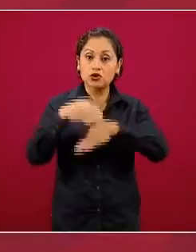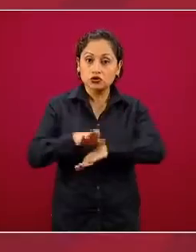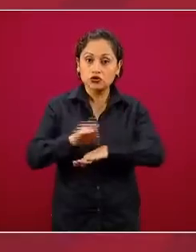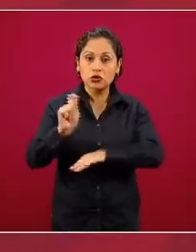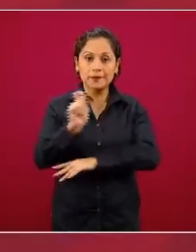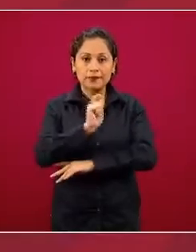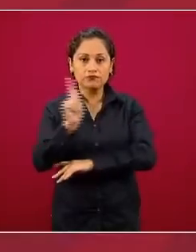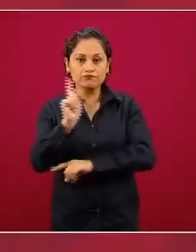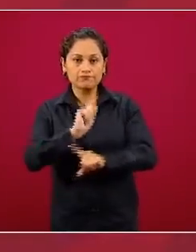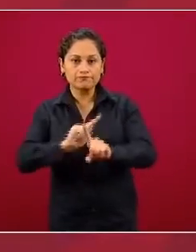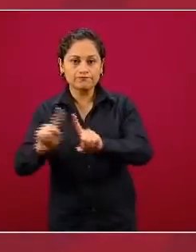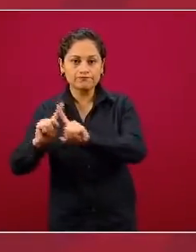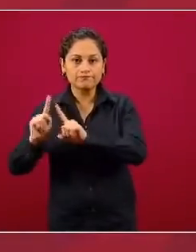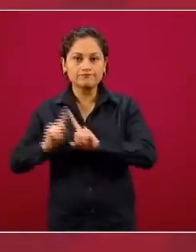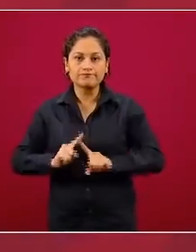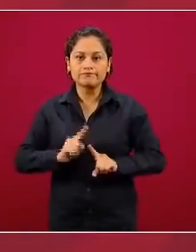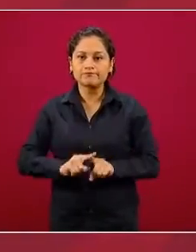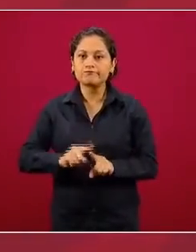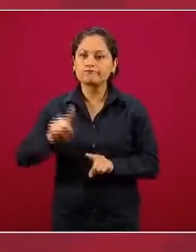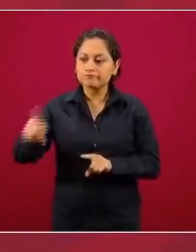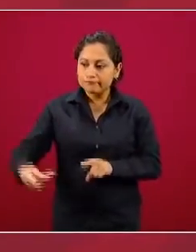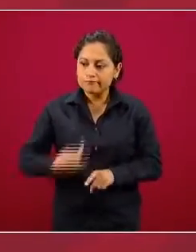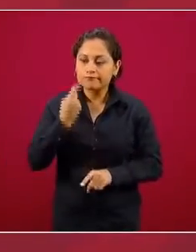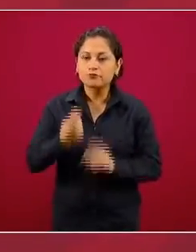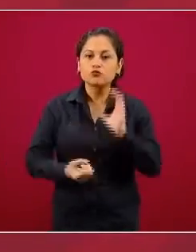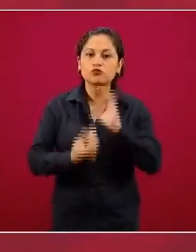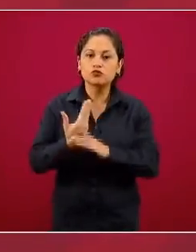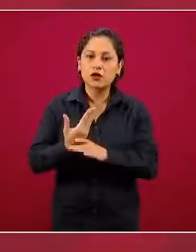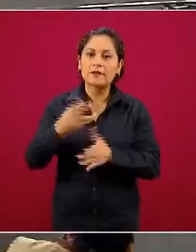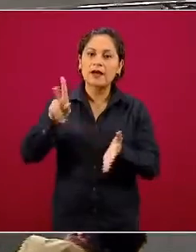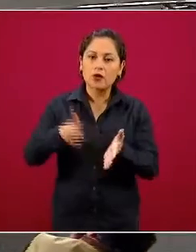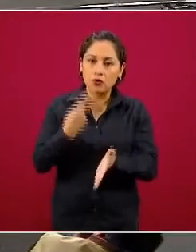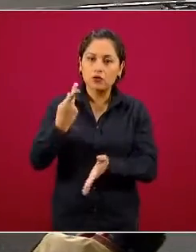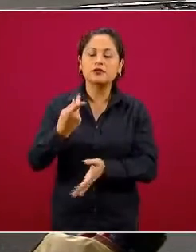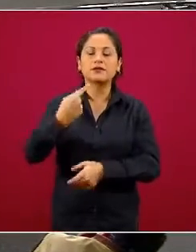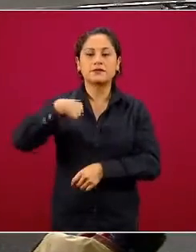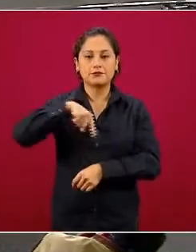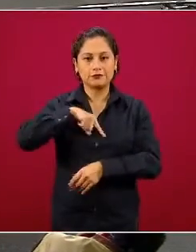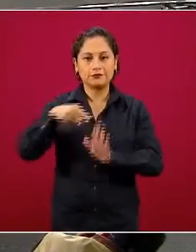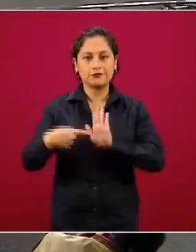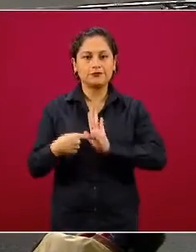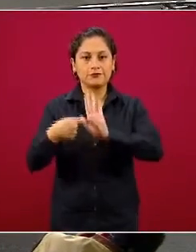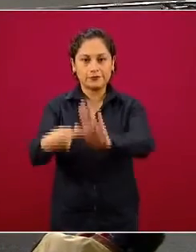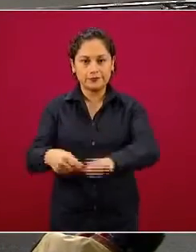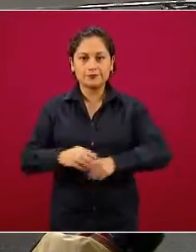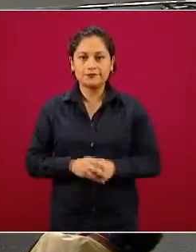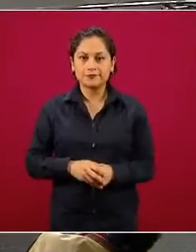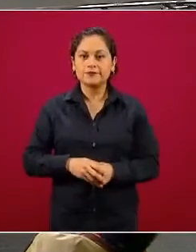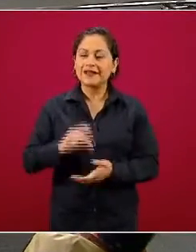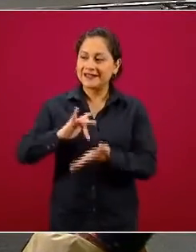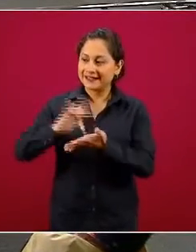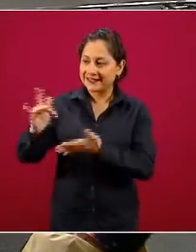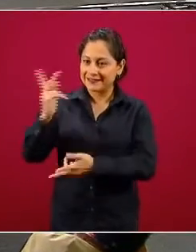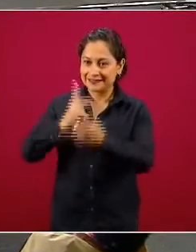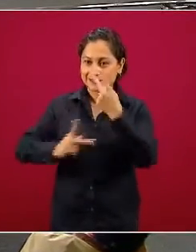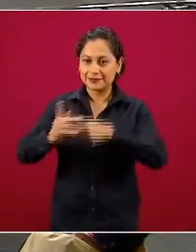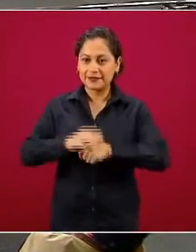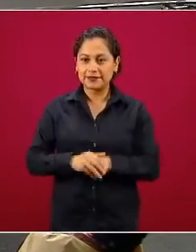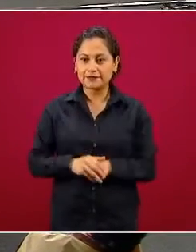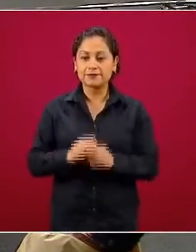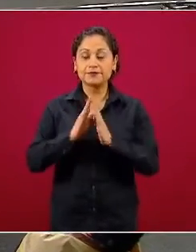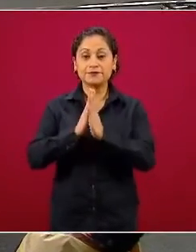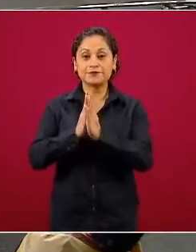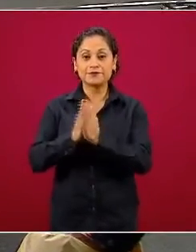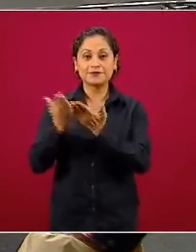es bienvenida una nueva pregunta, y hoy lo vamos a comentar. Jefa, muchas gracias por estar con nosotros. Gracias. Le pido entonces al